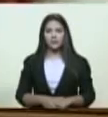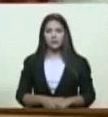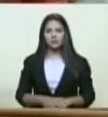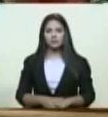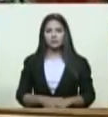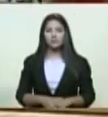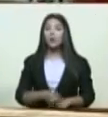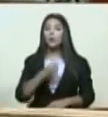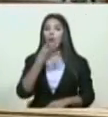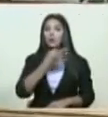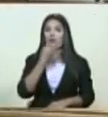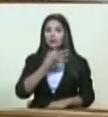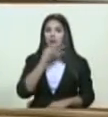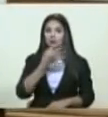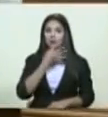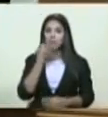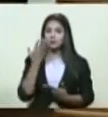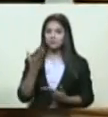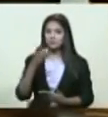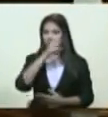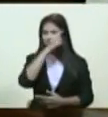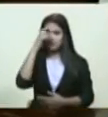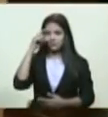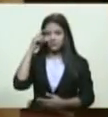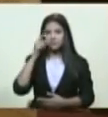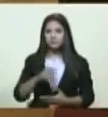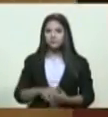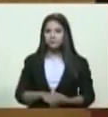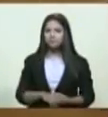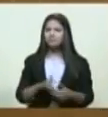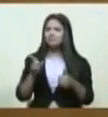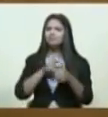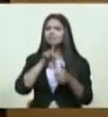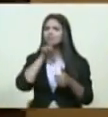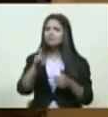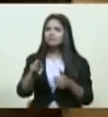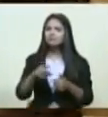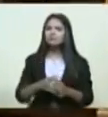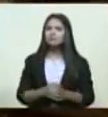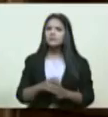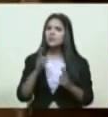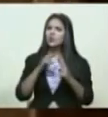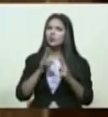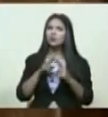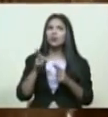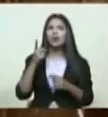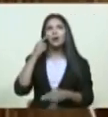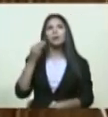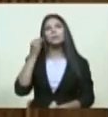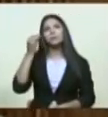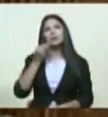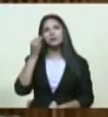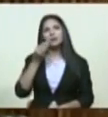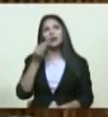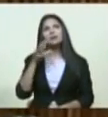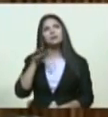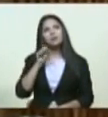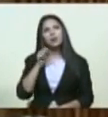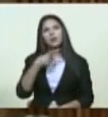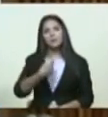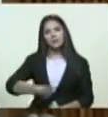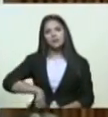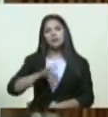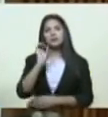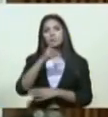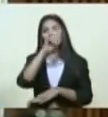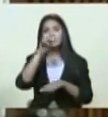Muy buenas tardes, fiscal general. Una primera pregunta, me gustaría conocer su posición al respecto, entendiendo que la presidenta de la